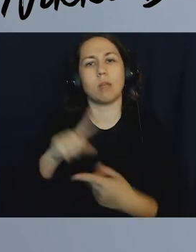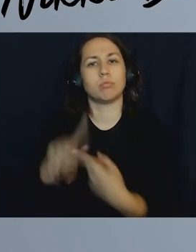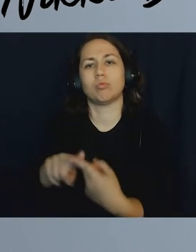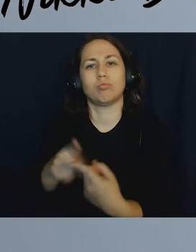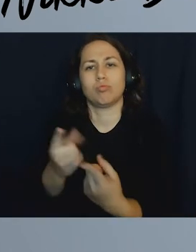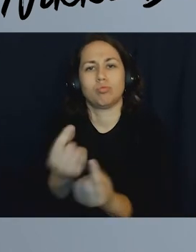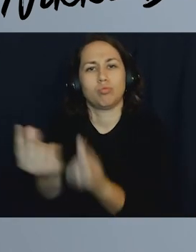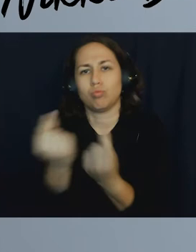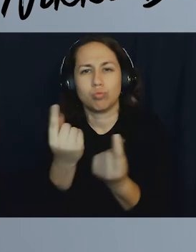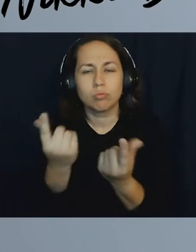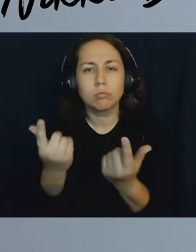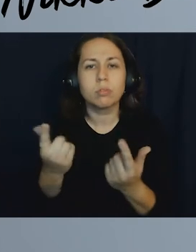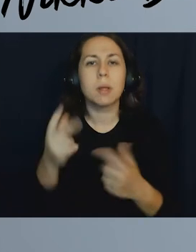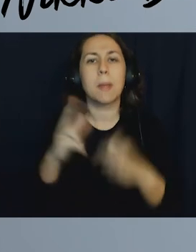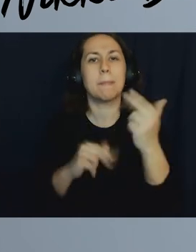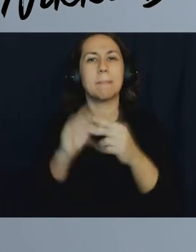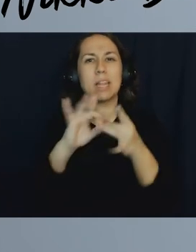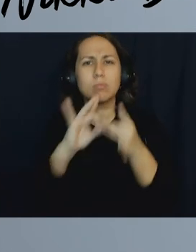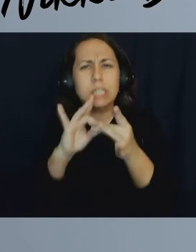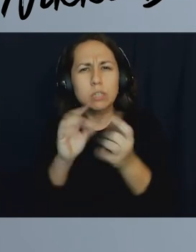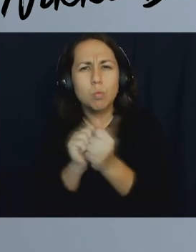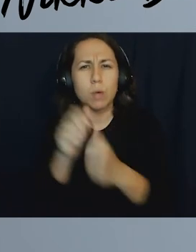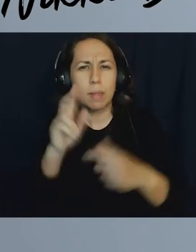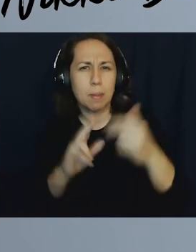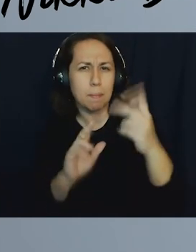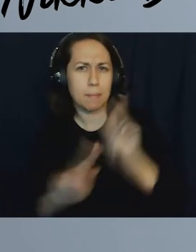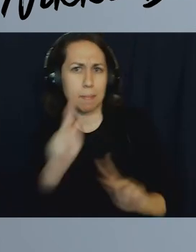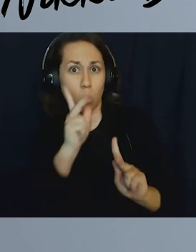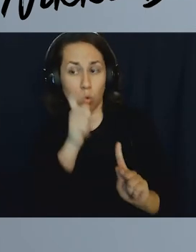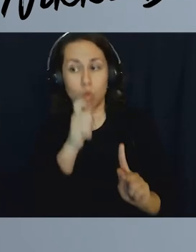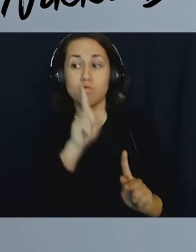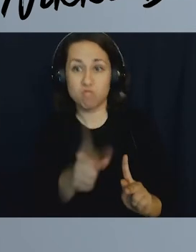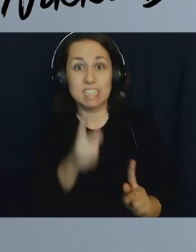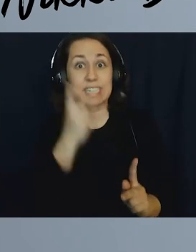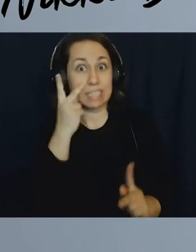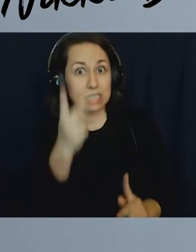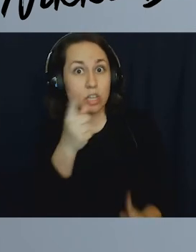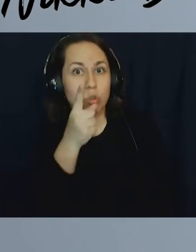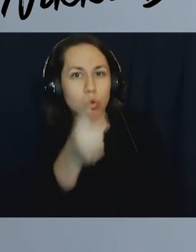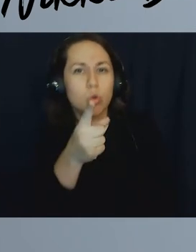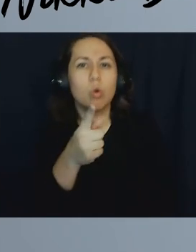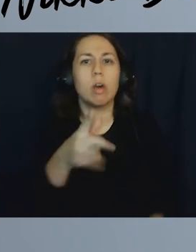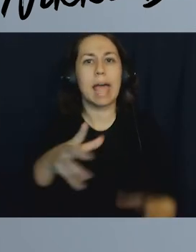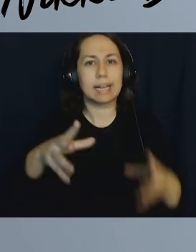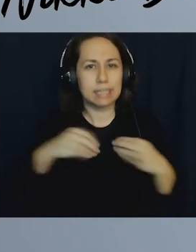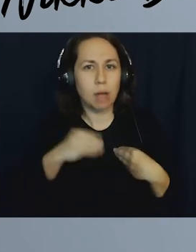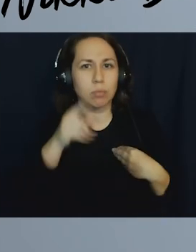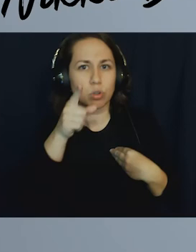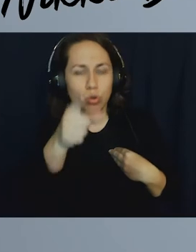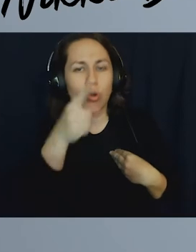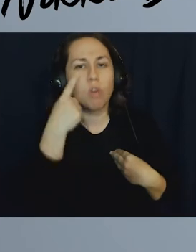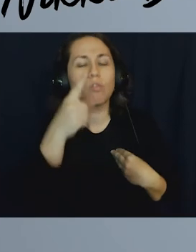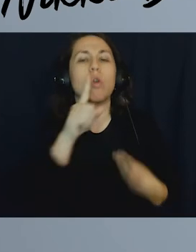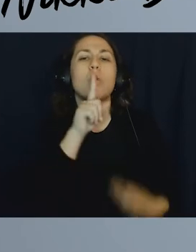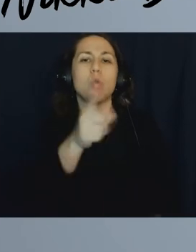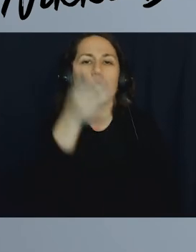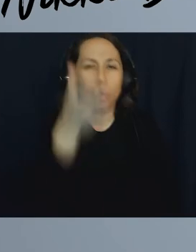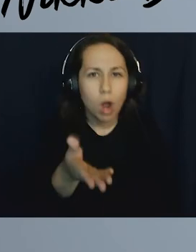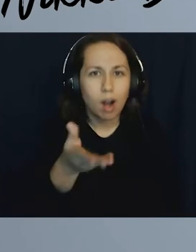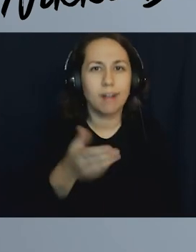relaciones con la gente que te ve a ti y te aceptan por quien eres realmente. Uno de mis favoritos es